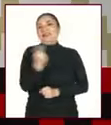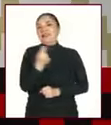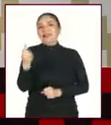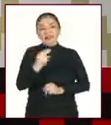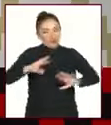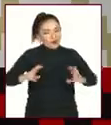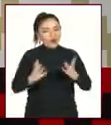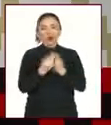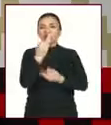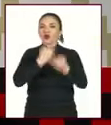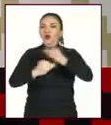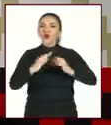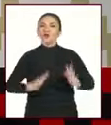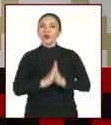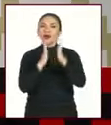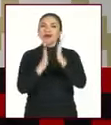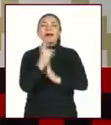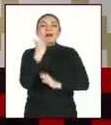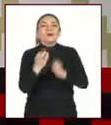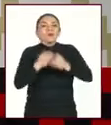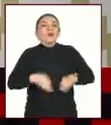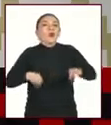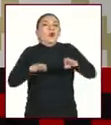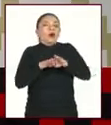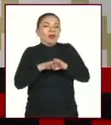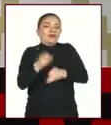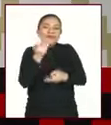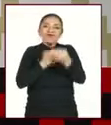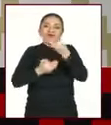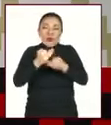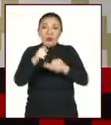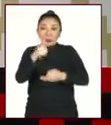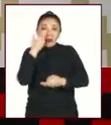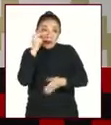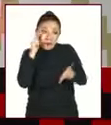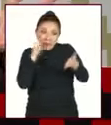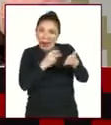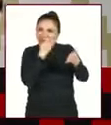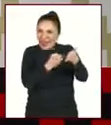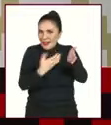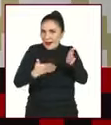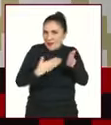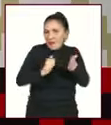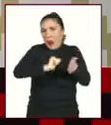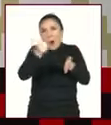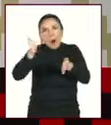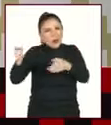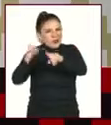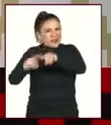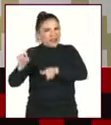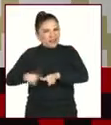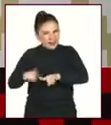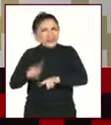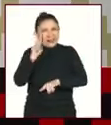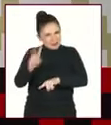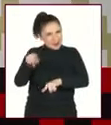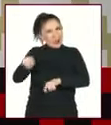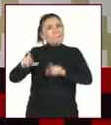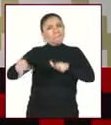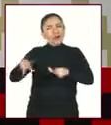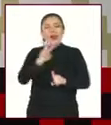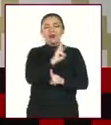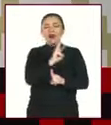y de todos. Es importante nuestra participación. Si desean consultar esta y otras recomendaciones, visiten el sitio